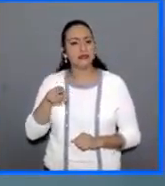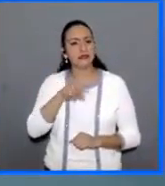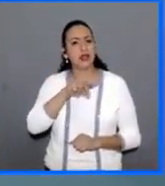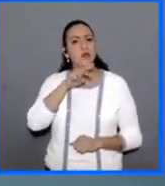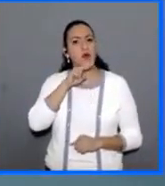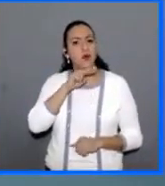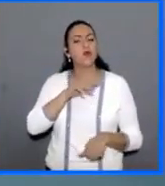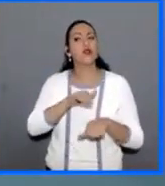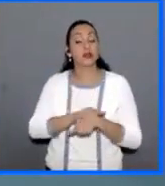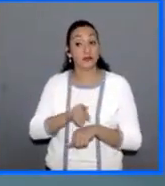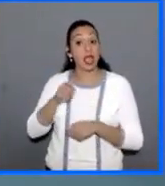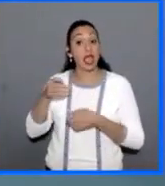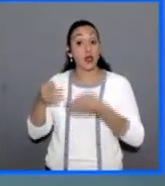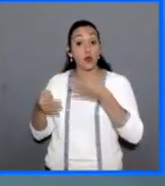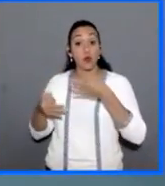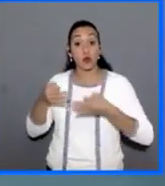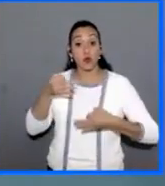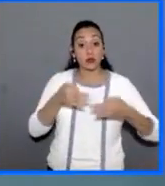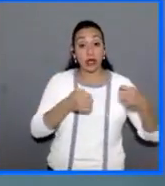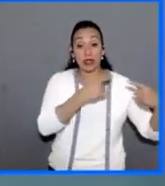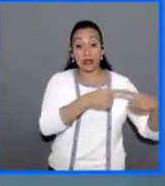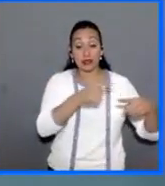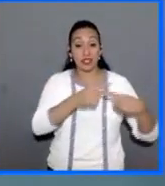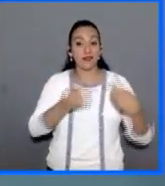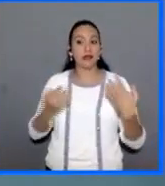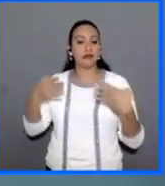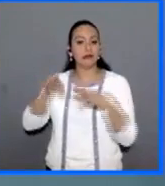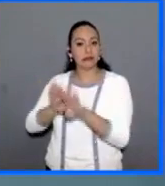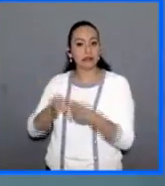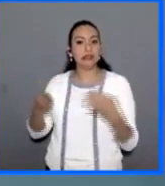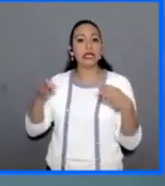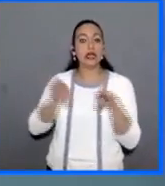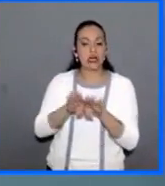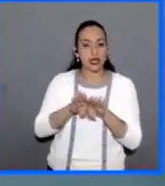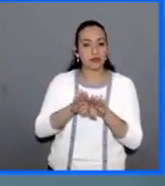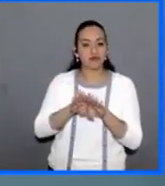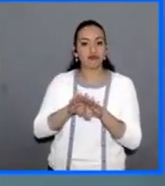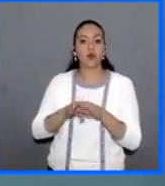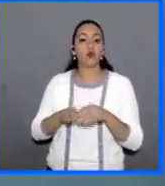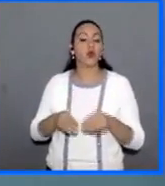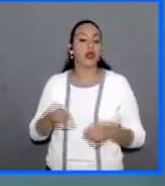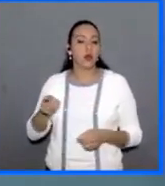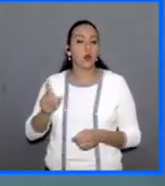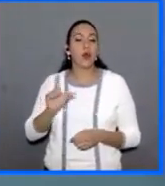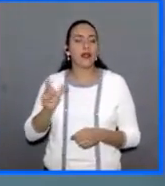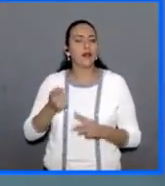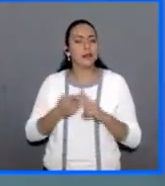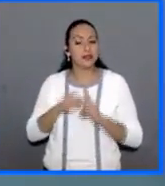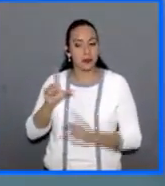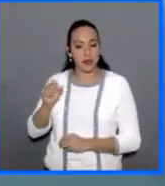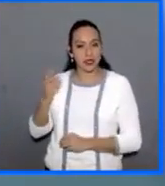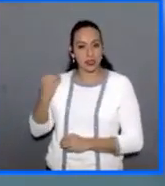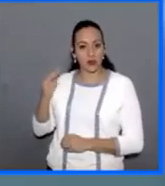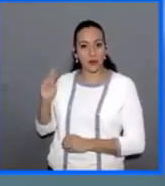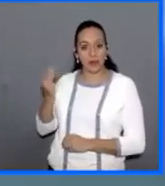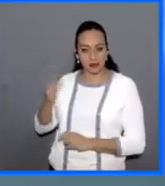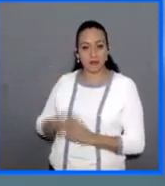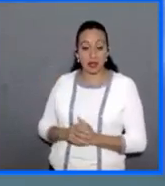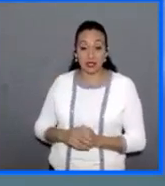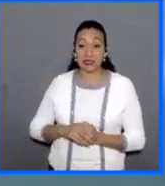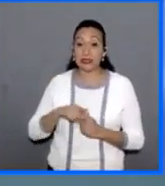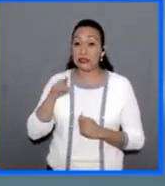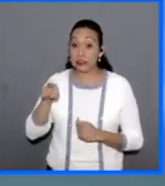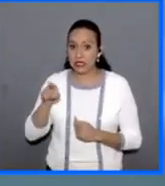se mantiene en juzgados de la capital del país desde el pasado 29 de mayo, pues ello ocasiona un incremento en el rezago